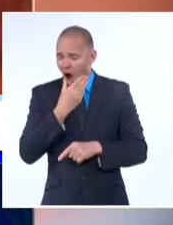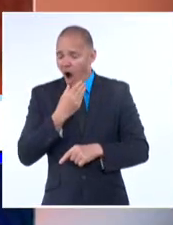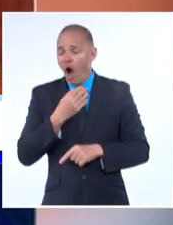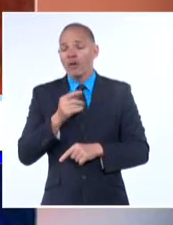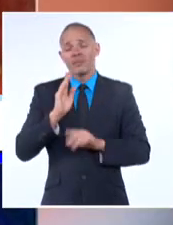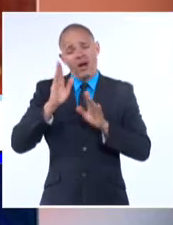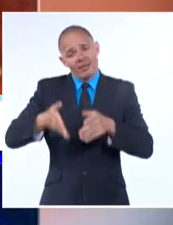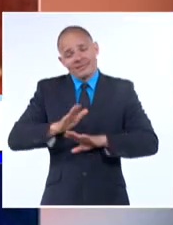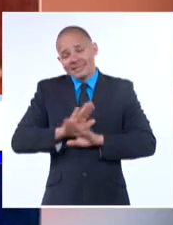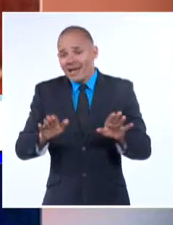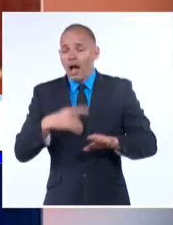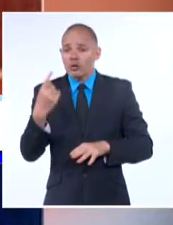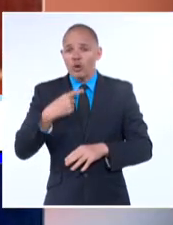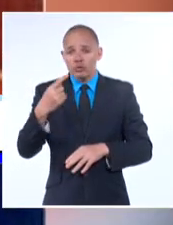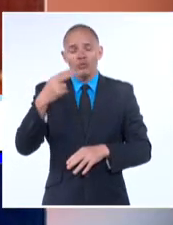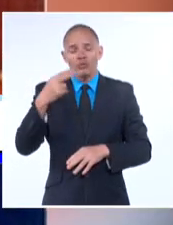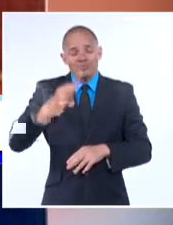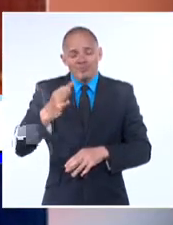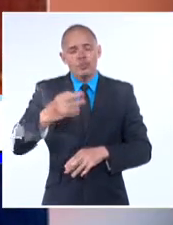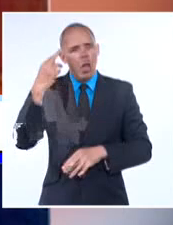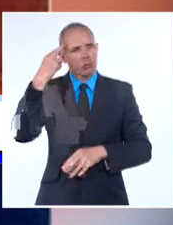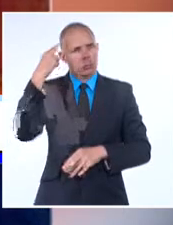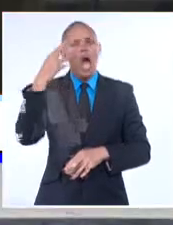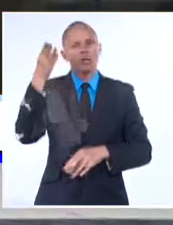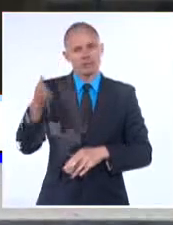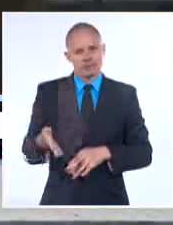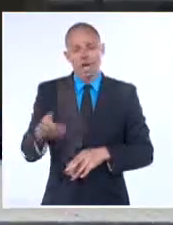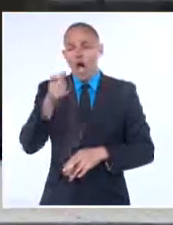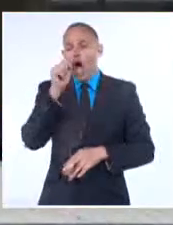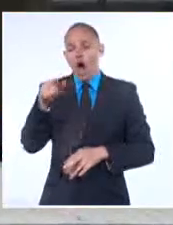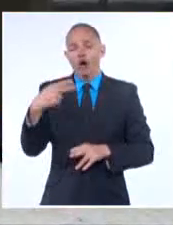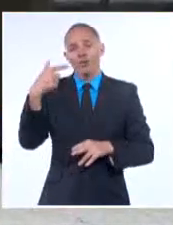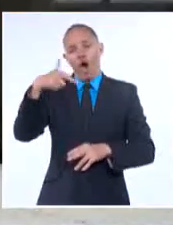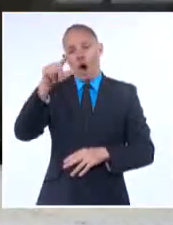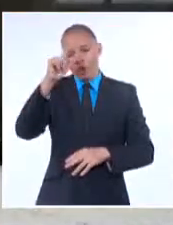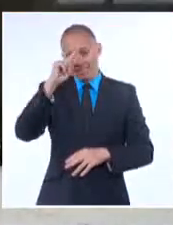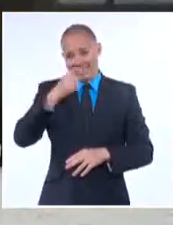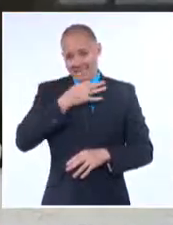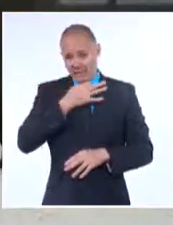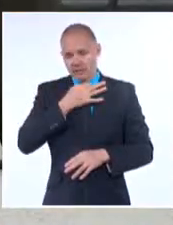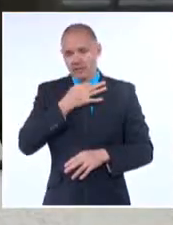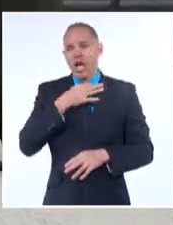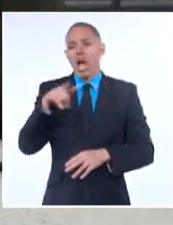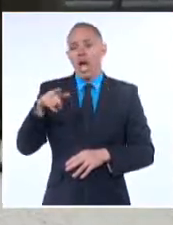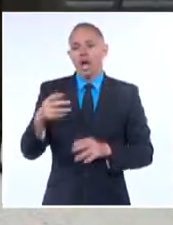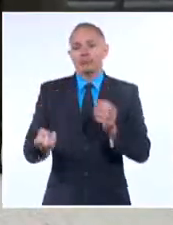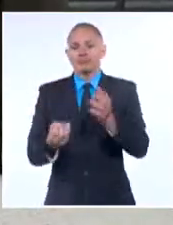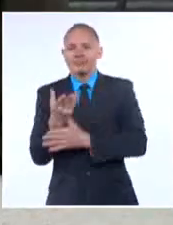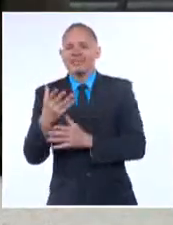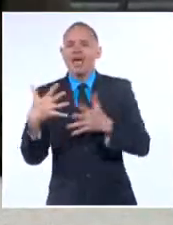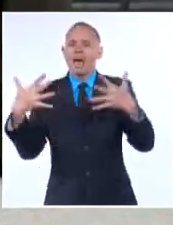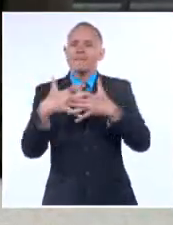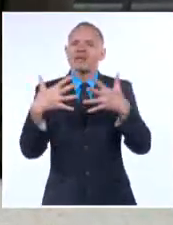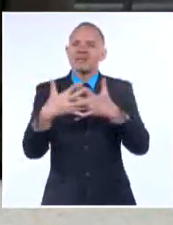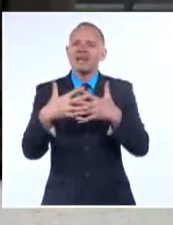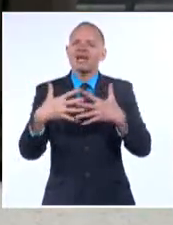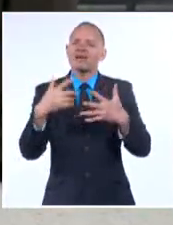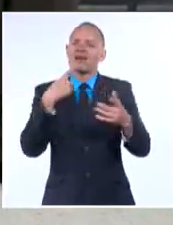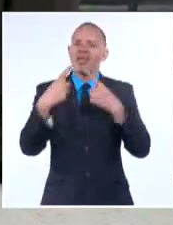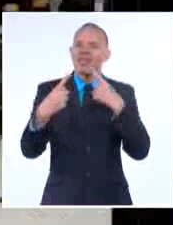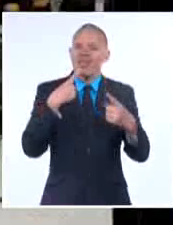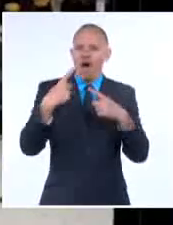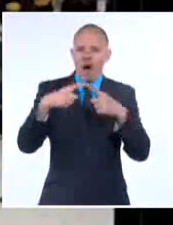para nuestra diplomacia revolucionaria. José Agustín Fernández de Cossío, uno de los fundadores del MINREX y del partido, se